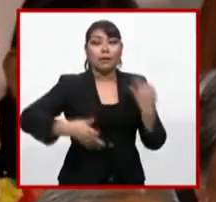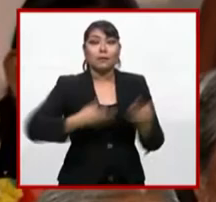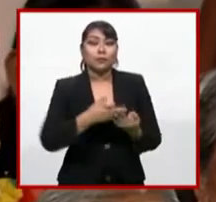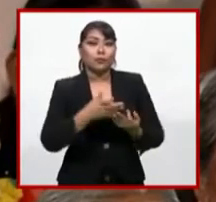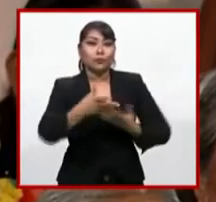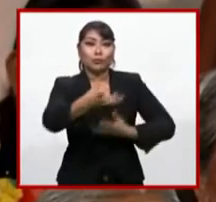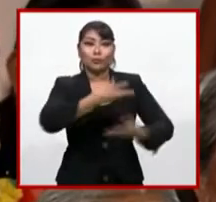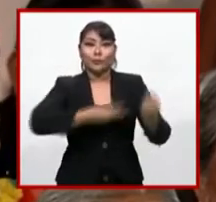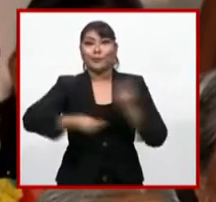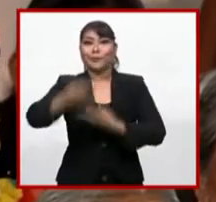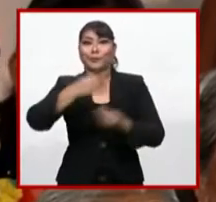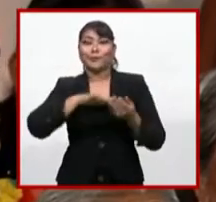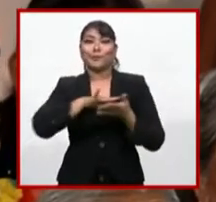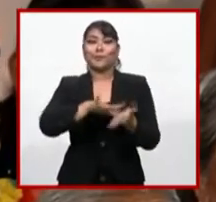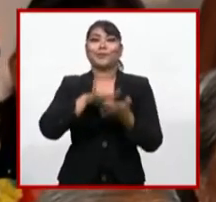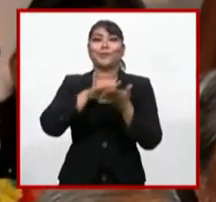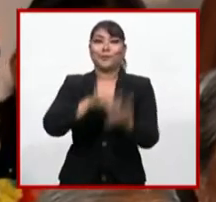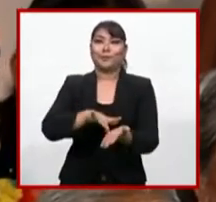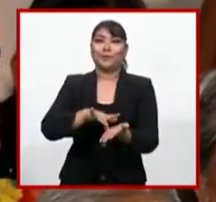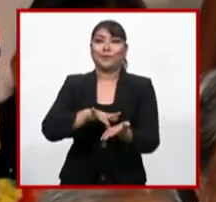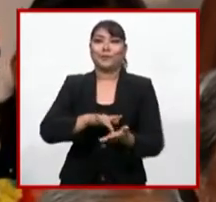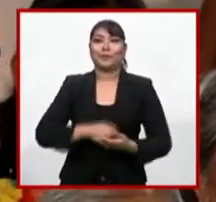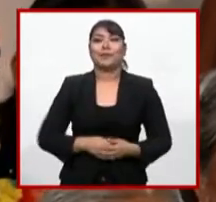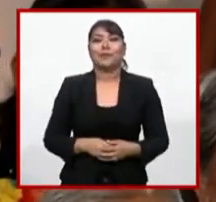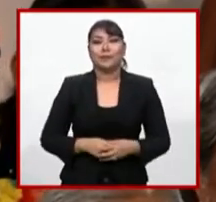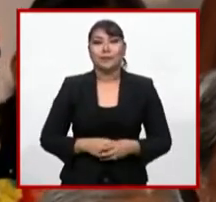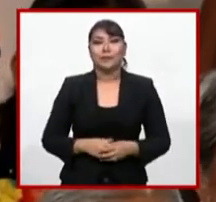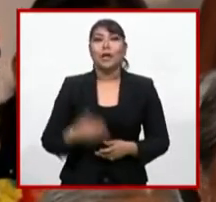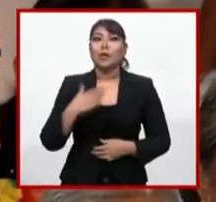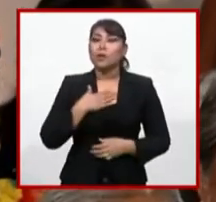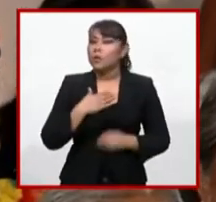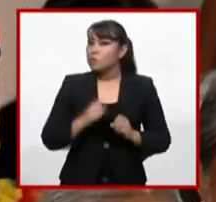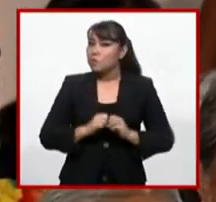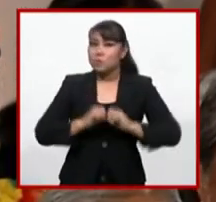la administración del maestro Alejandro lo hemos visto. Yo soy